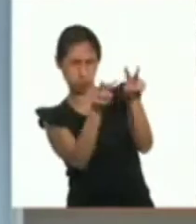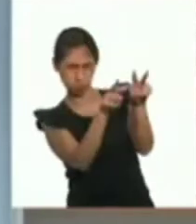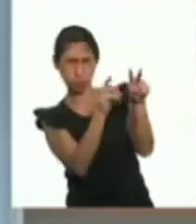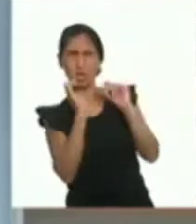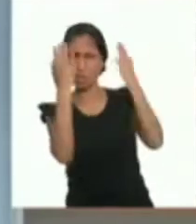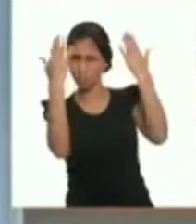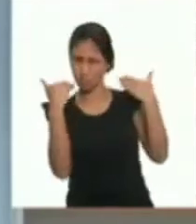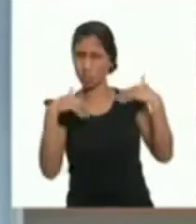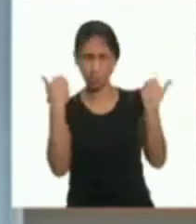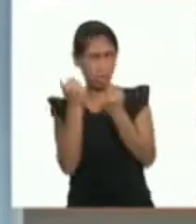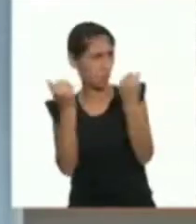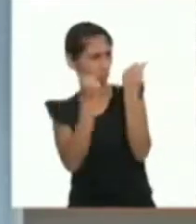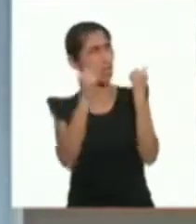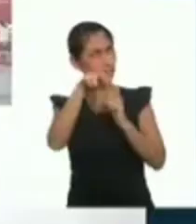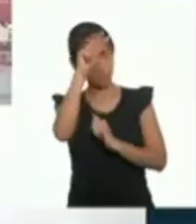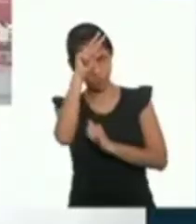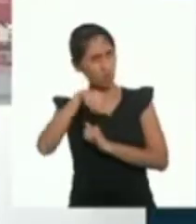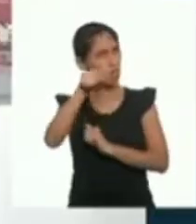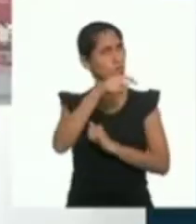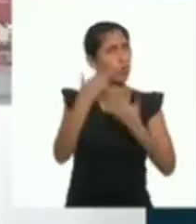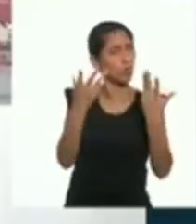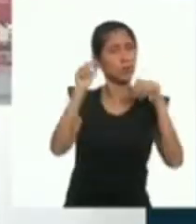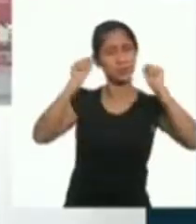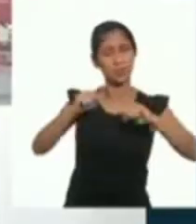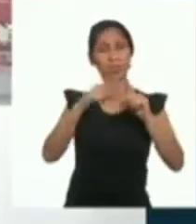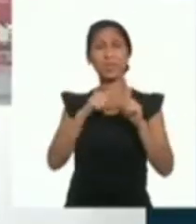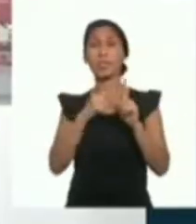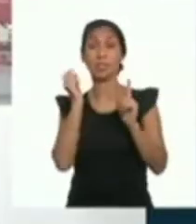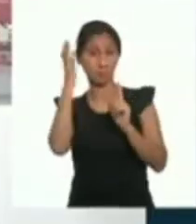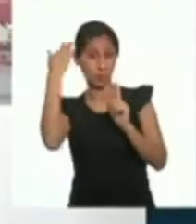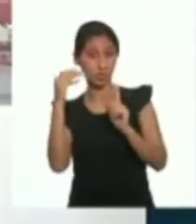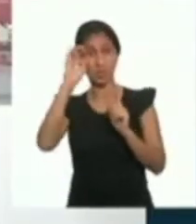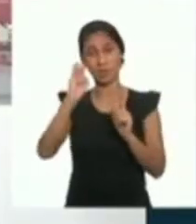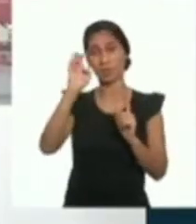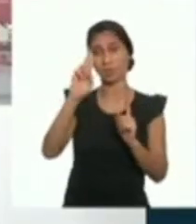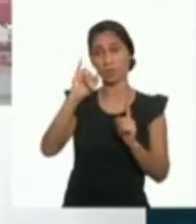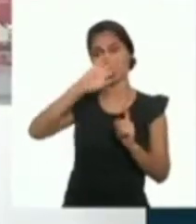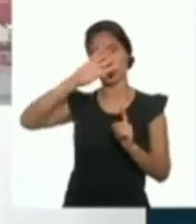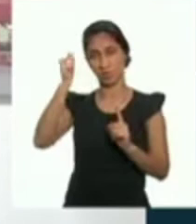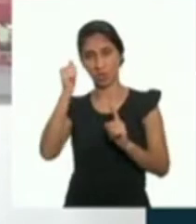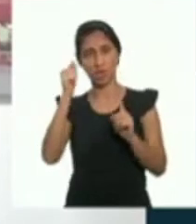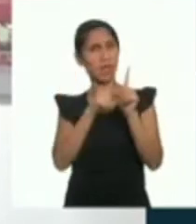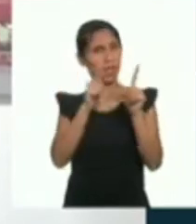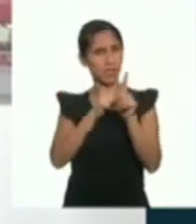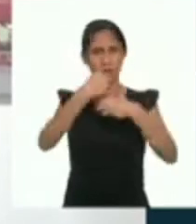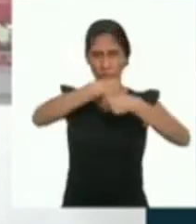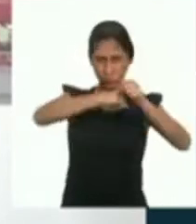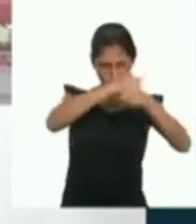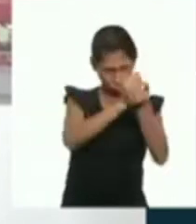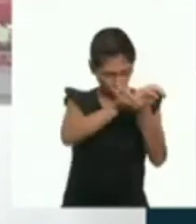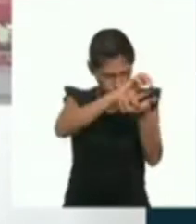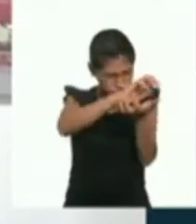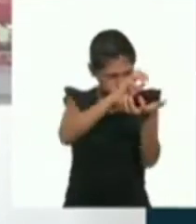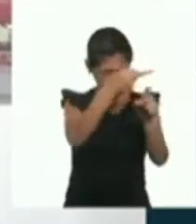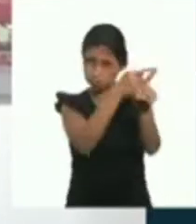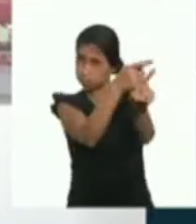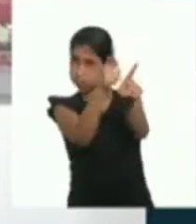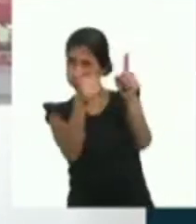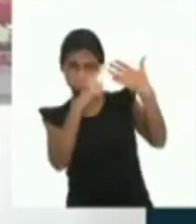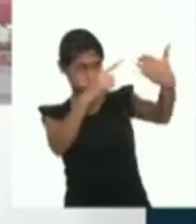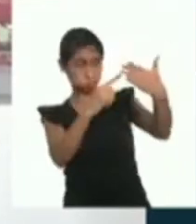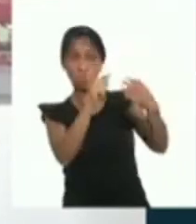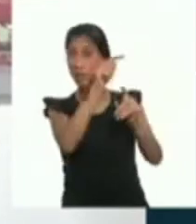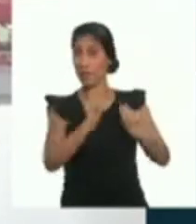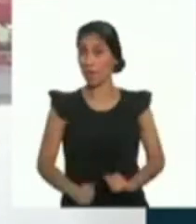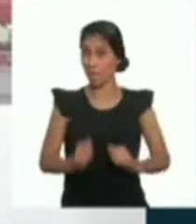visibilización del aporte de las mujeres al país? Sí, es el caso de la artesana Erika Caro Catachunga. Es una artesana de la comunidad de Esperanza, que